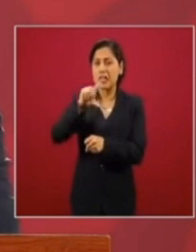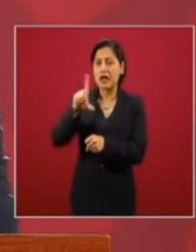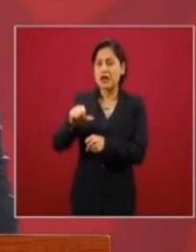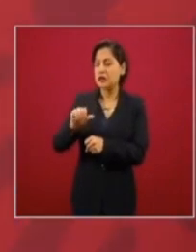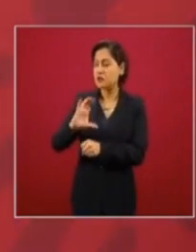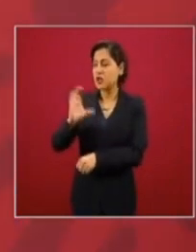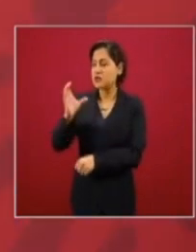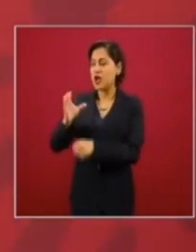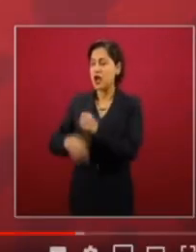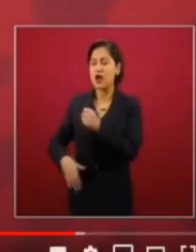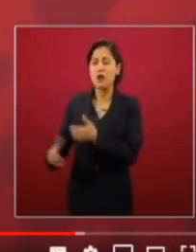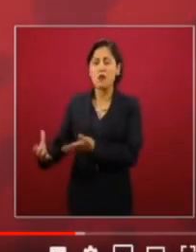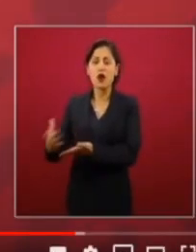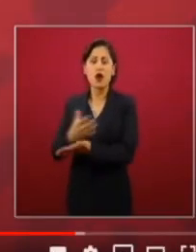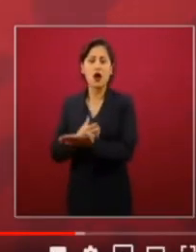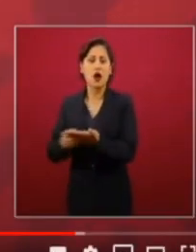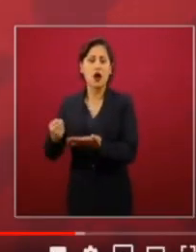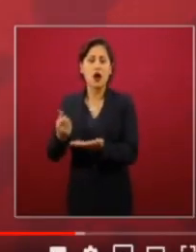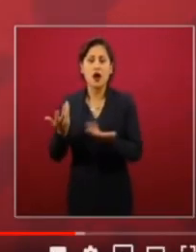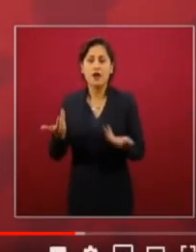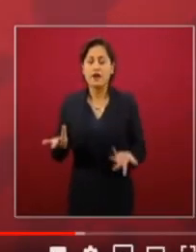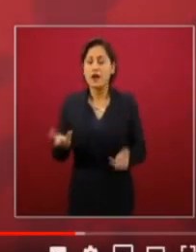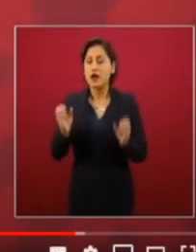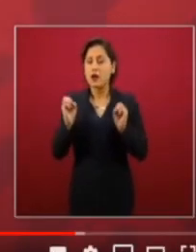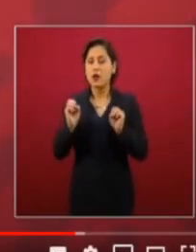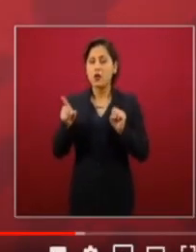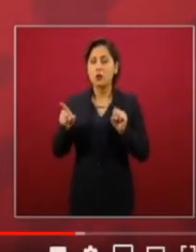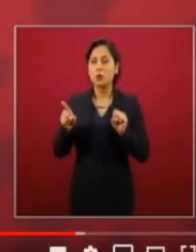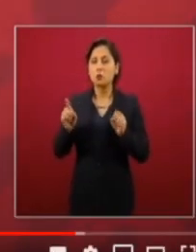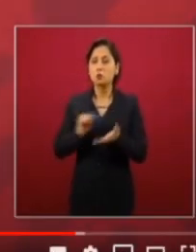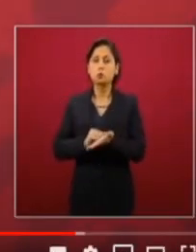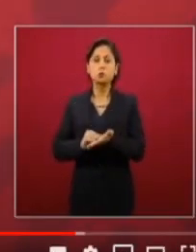ganaban o se condonaban